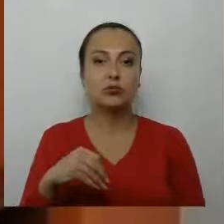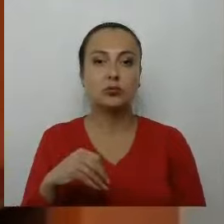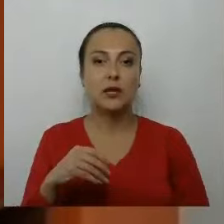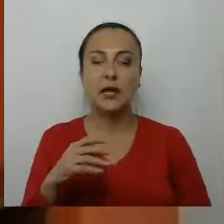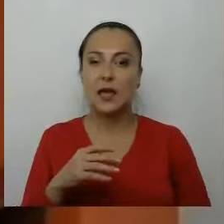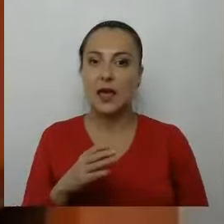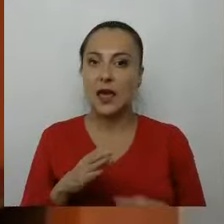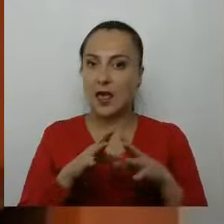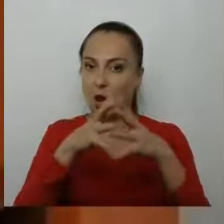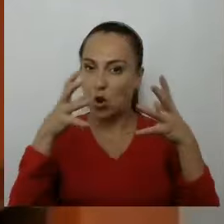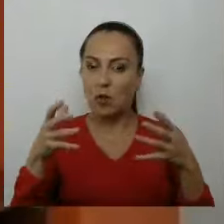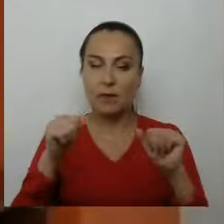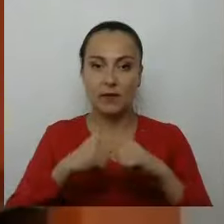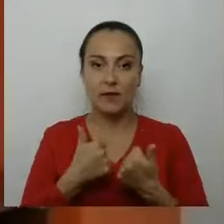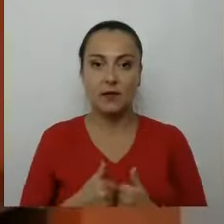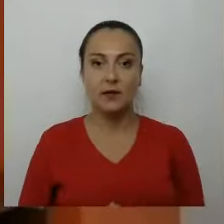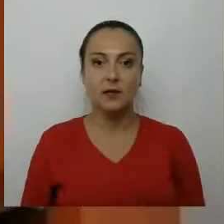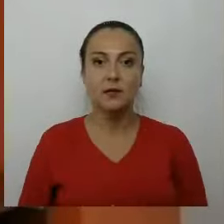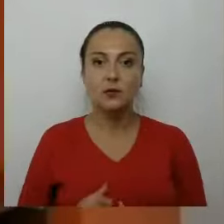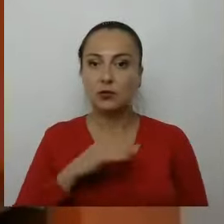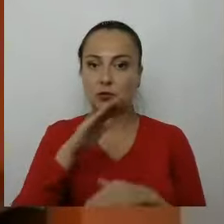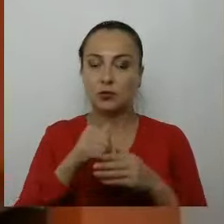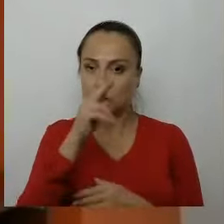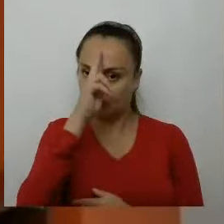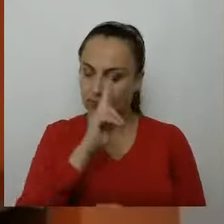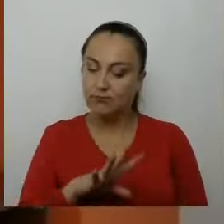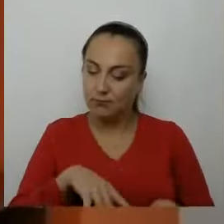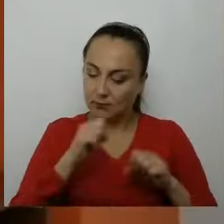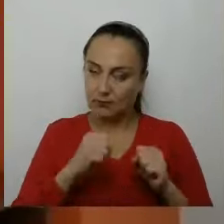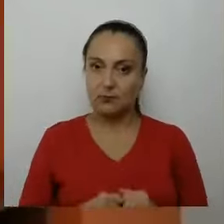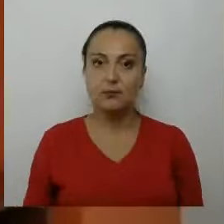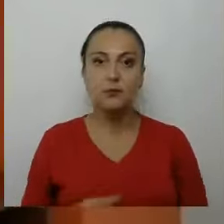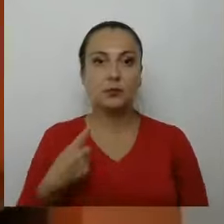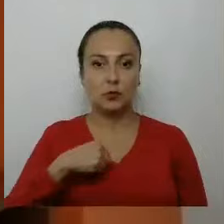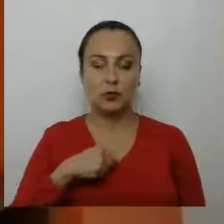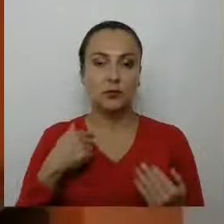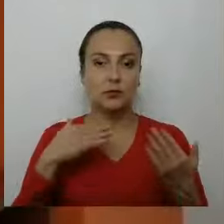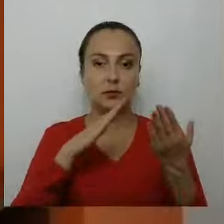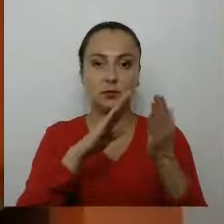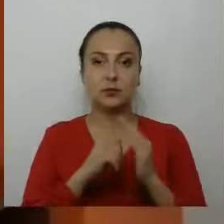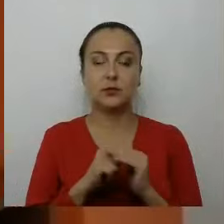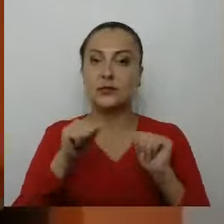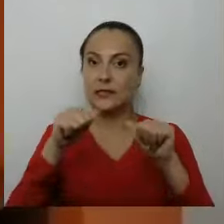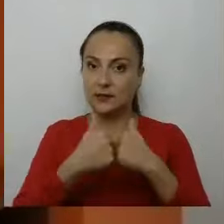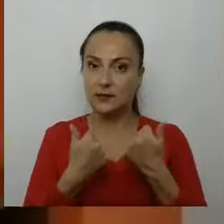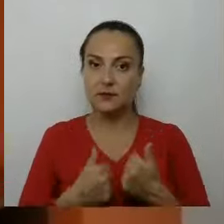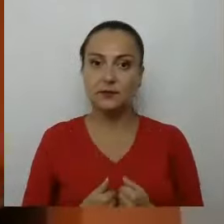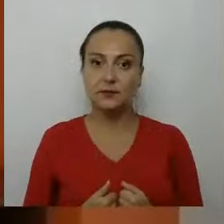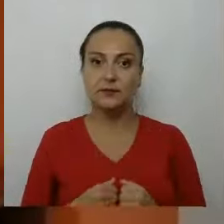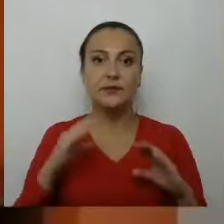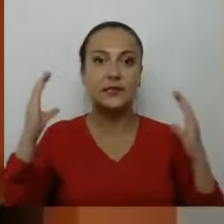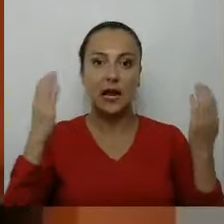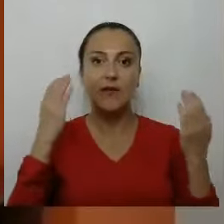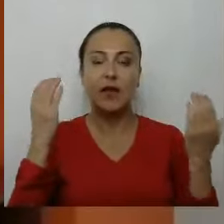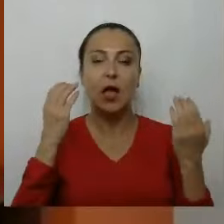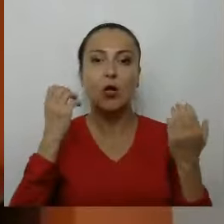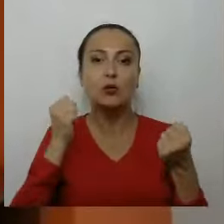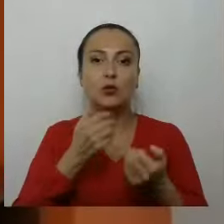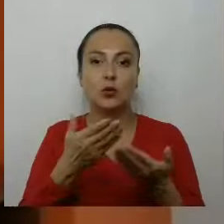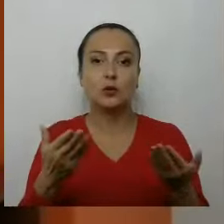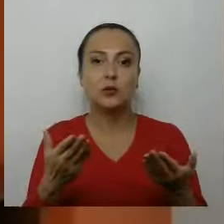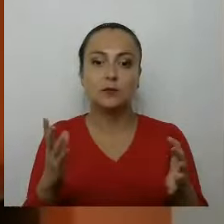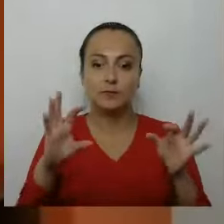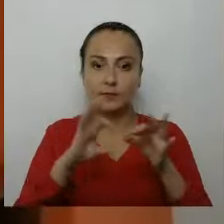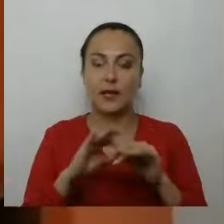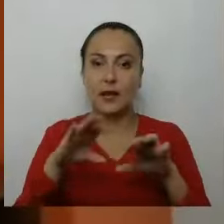reto que asumo con toda la humildad del caso. Hemos enfrentado desafíos, hemos celebrado triunfos y hemos forjado un